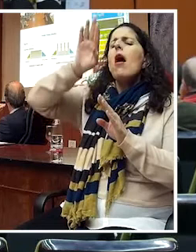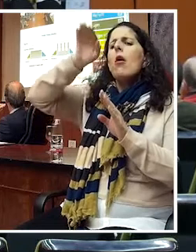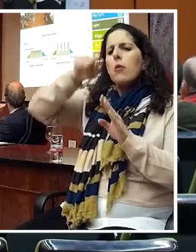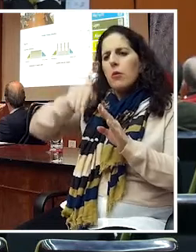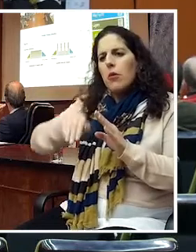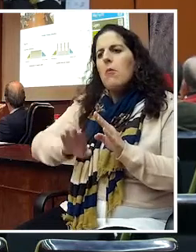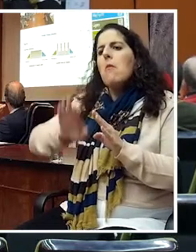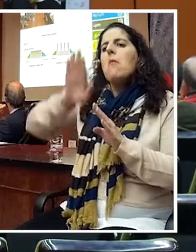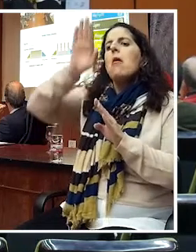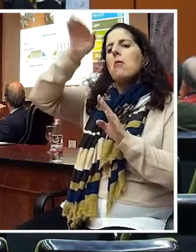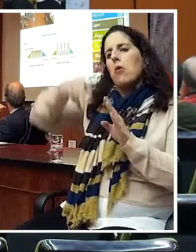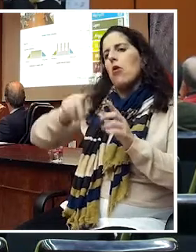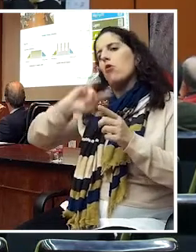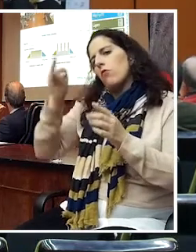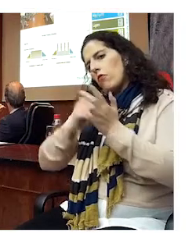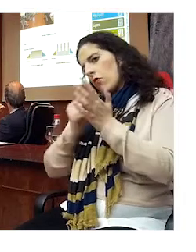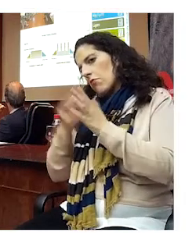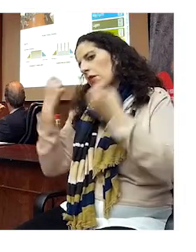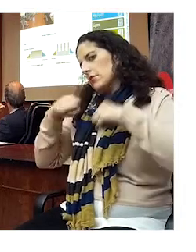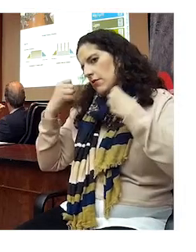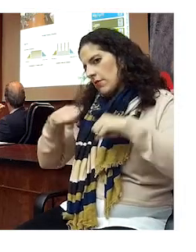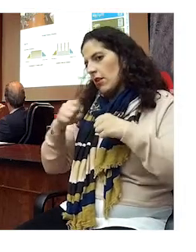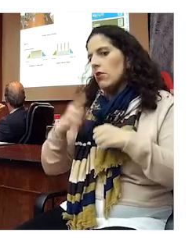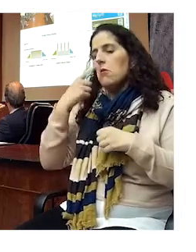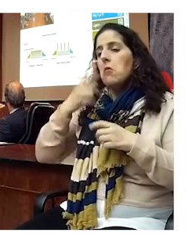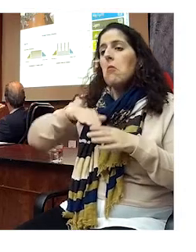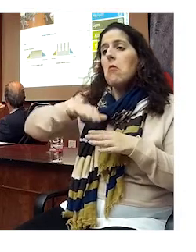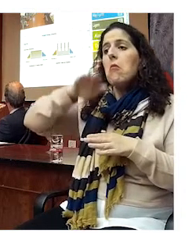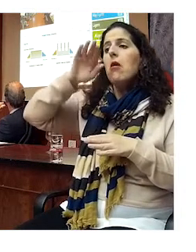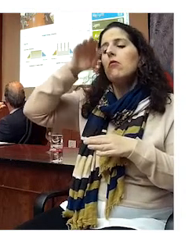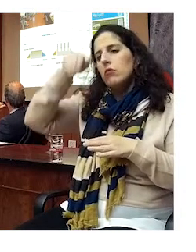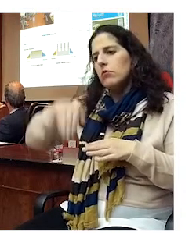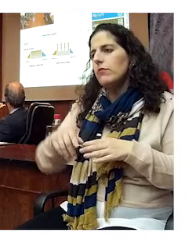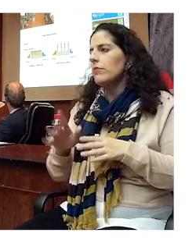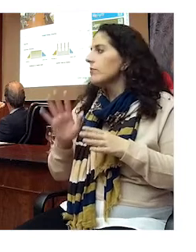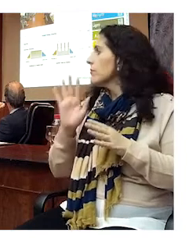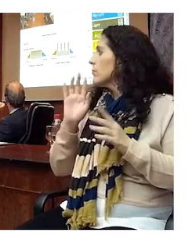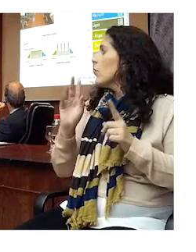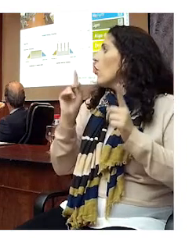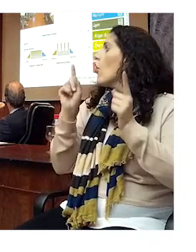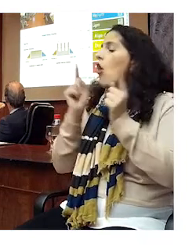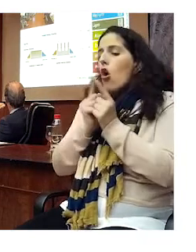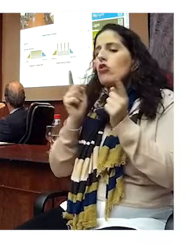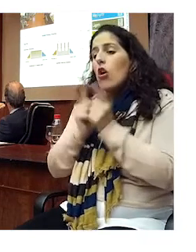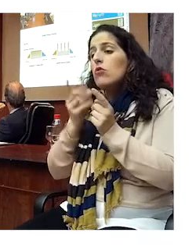altos, llegando incluso al 90-95% de la frecuencia cardíaca, pero que los de muy corta duración y los